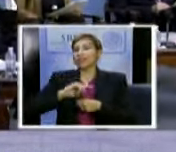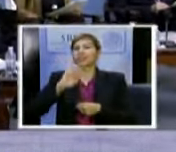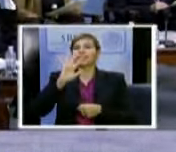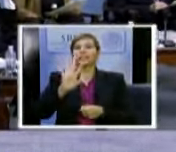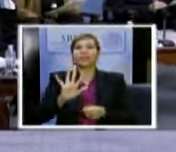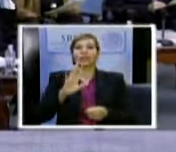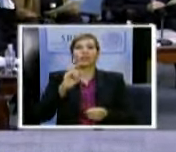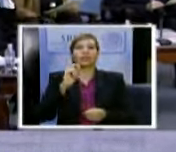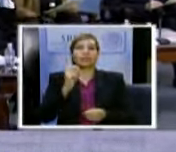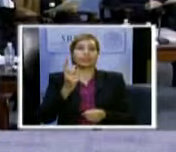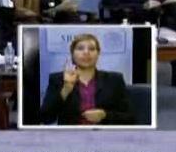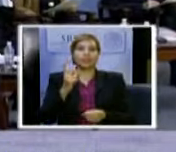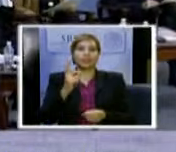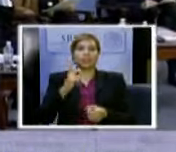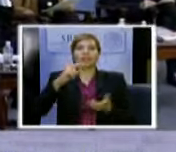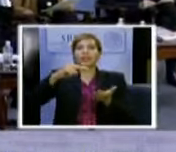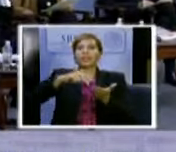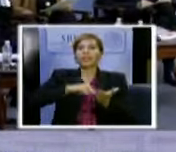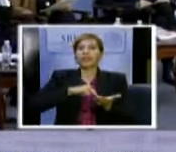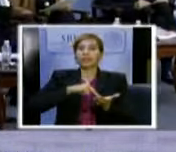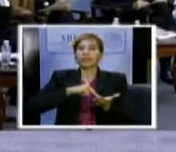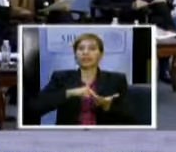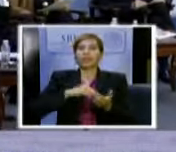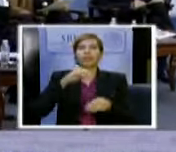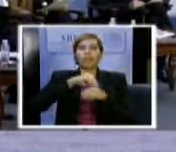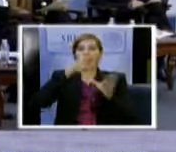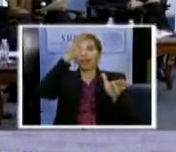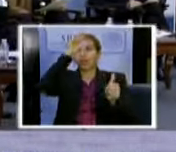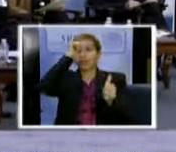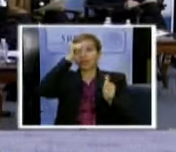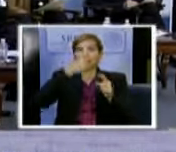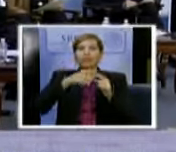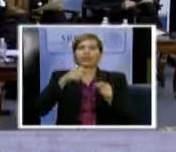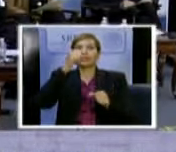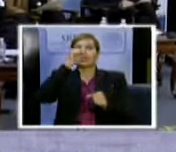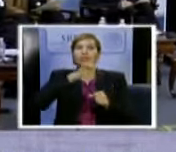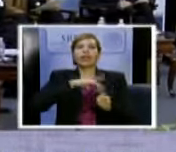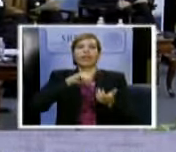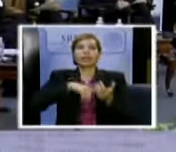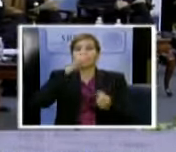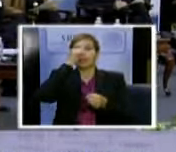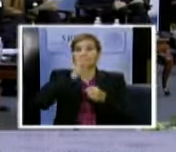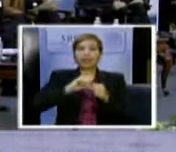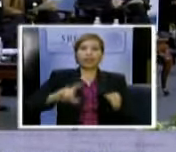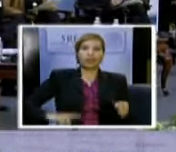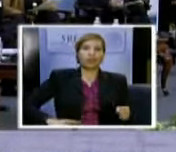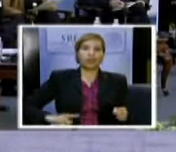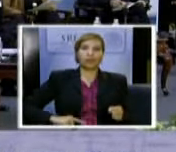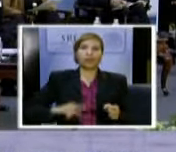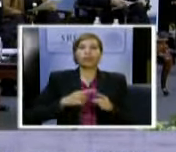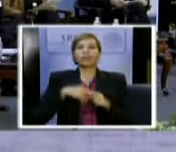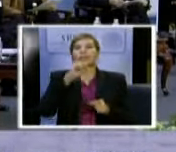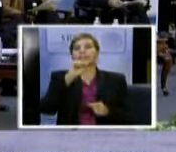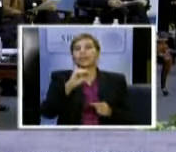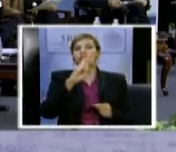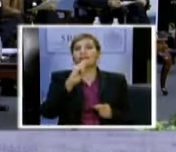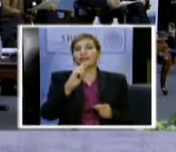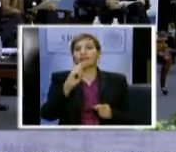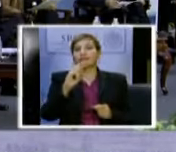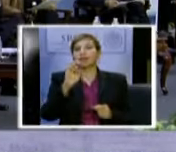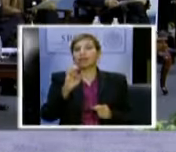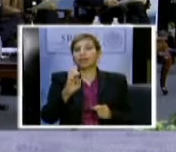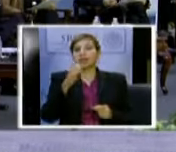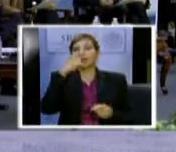de diciembre, la firma del convenio entre la Secretaría de Gobernación y la Secretaría de Relaciones Exteriores para que